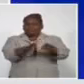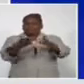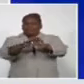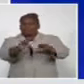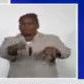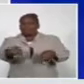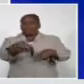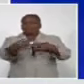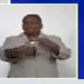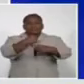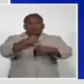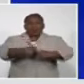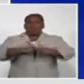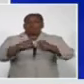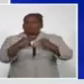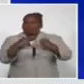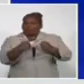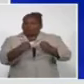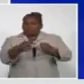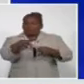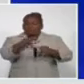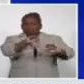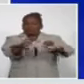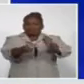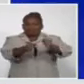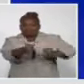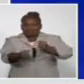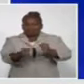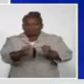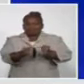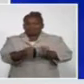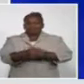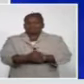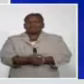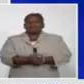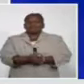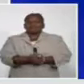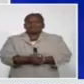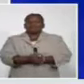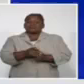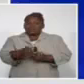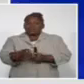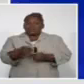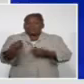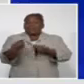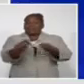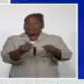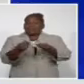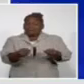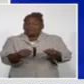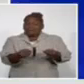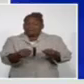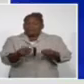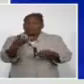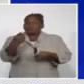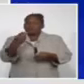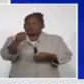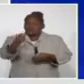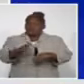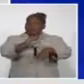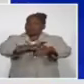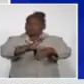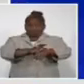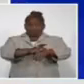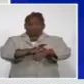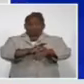poder establecer el control. Y indiscutiblemente aportan muchas veces muchos casos. Ahí